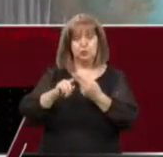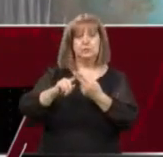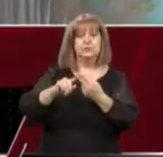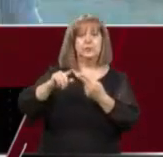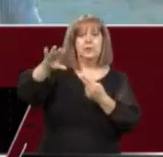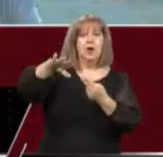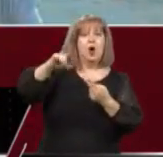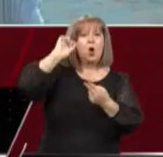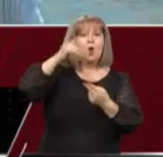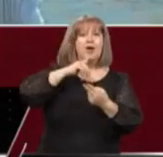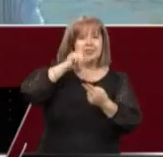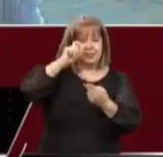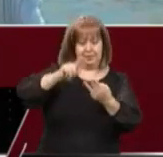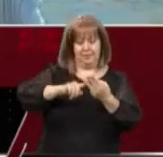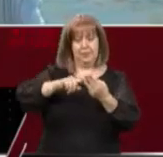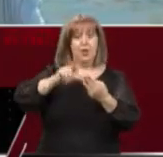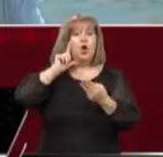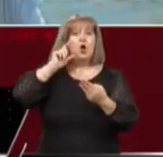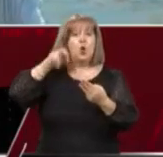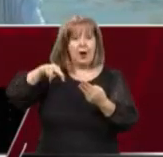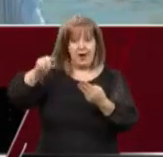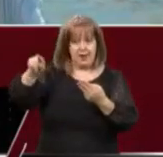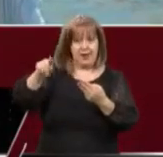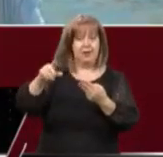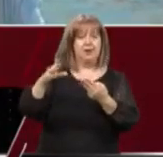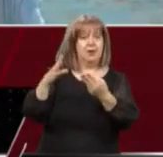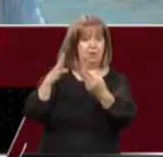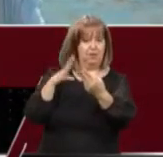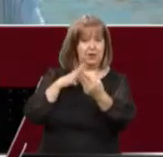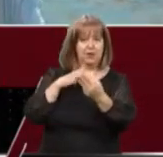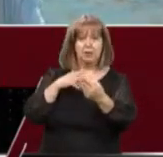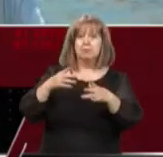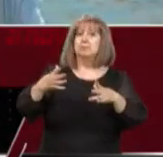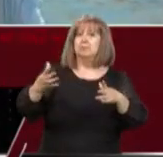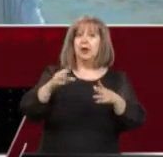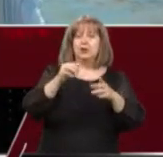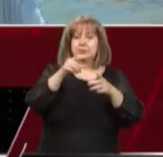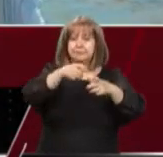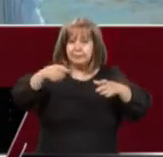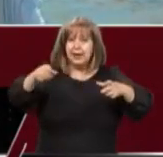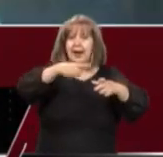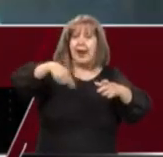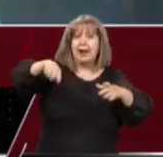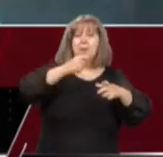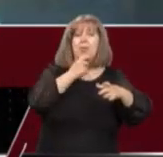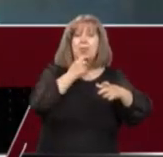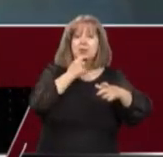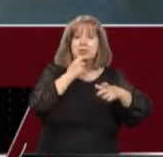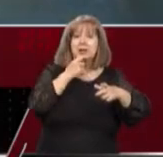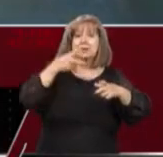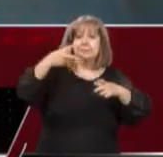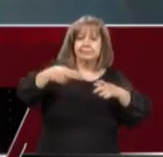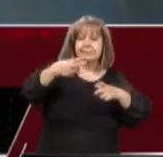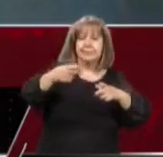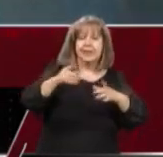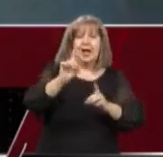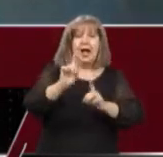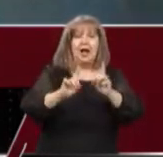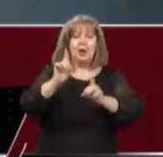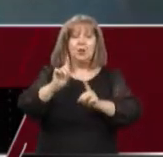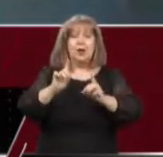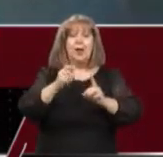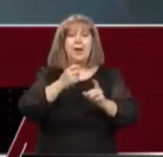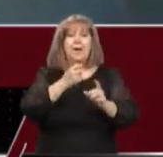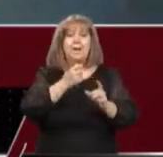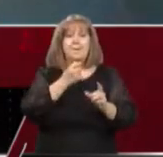oeste y en Luján también el oeste pero básicamente todo el gran Mendoza está afectado por la presión el que tiene agua la tiene